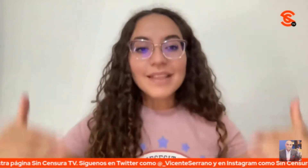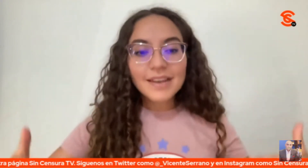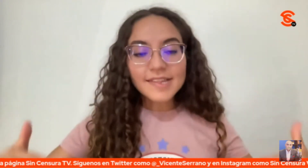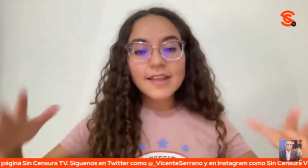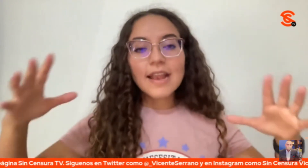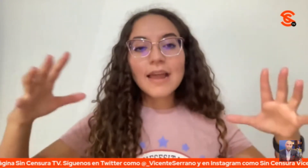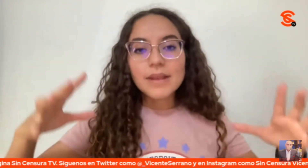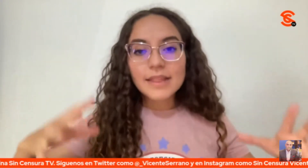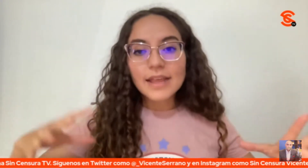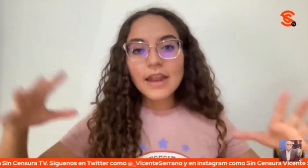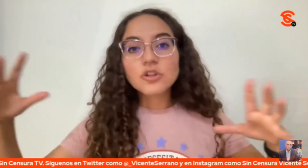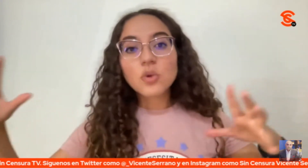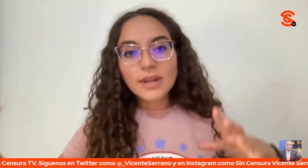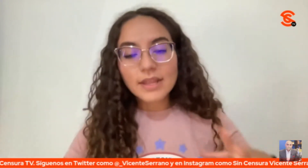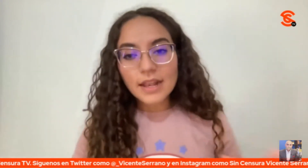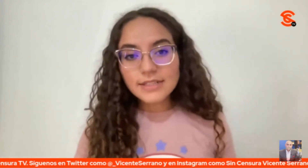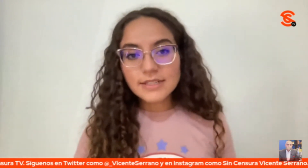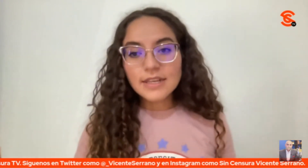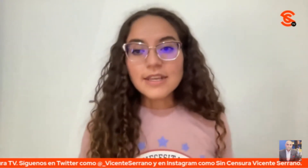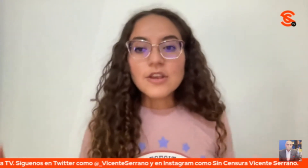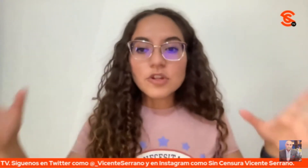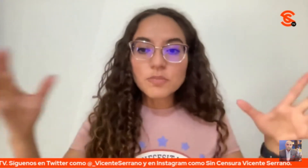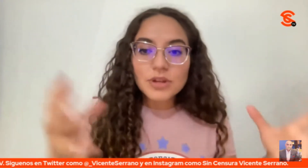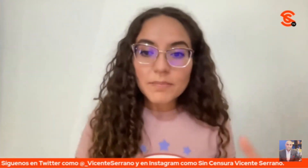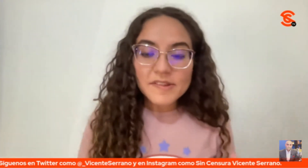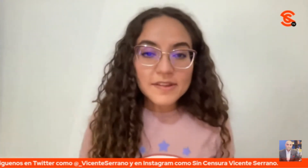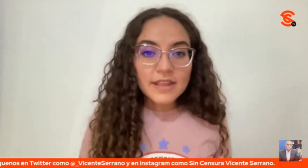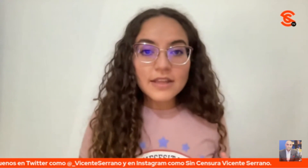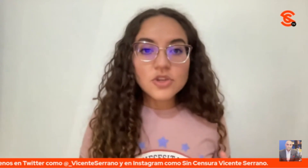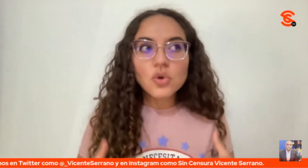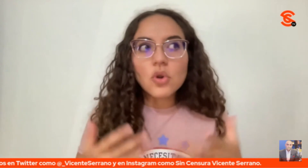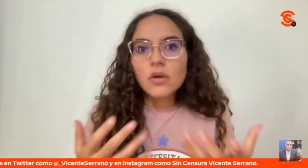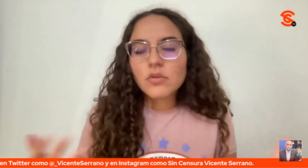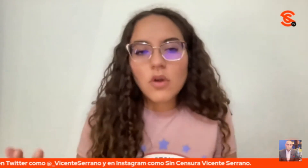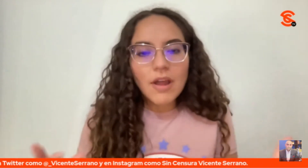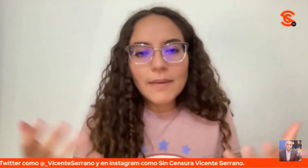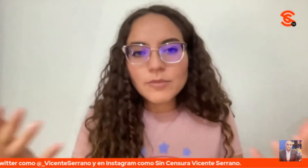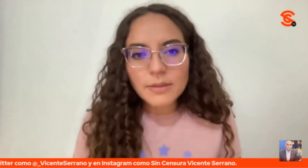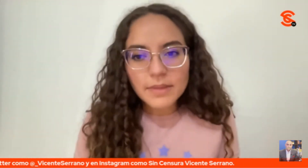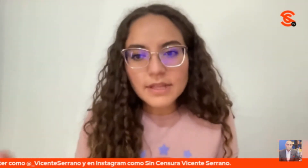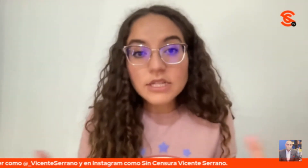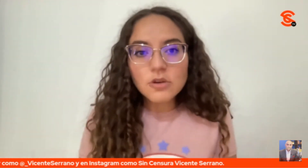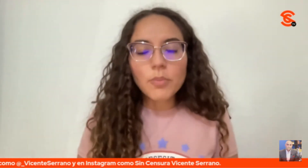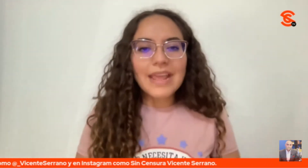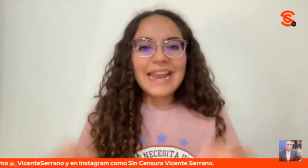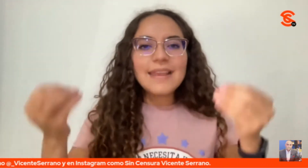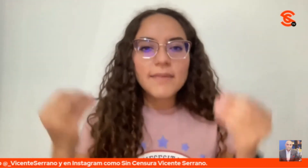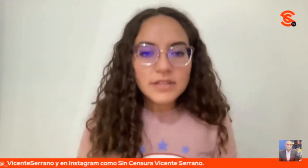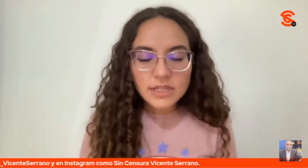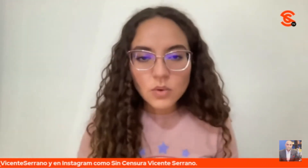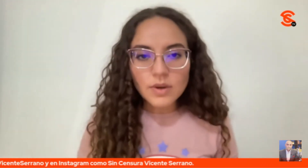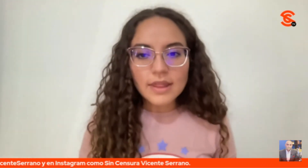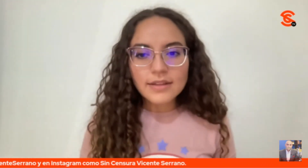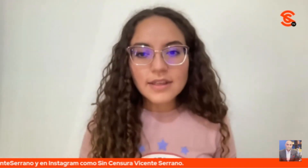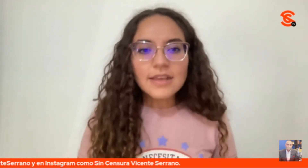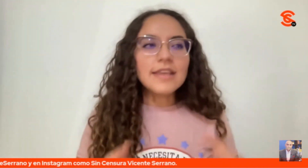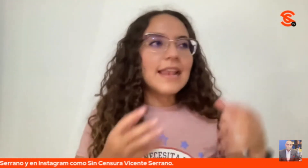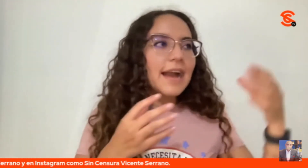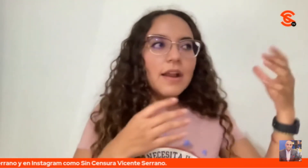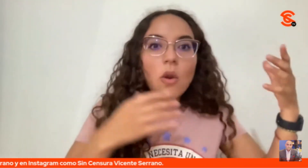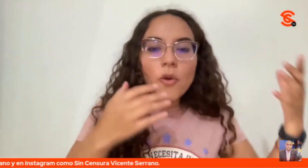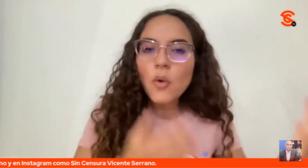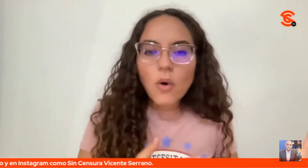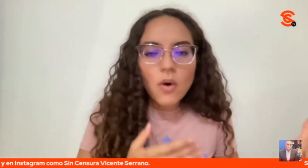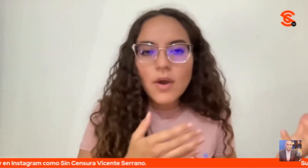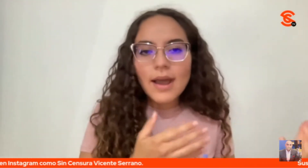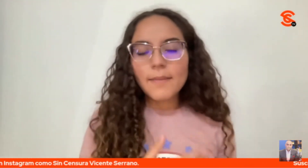podido meterse la militar a los cuarteles, y no es porque el presidente haya dicho no la vamos a meter, sino porque el nivel de inseguridad y